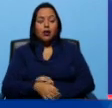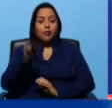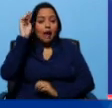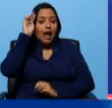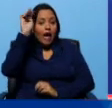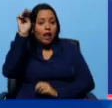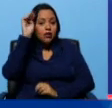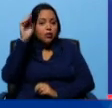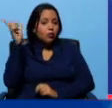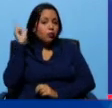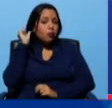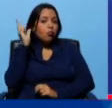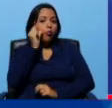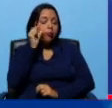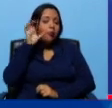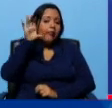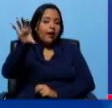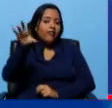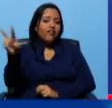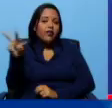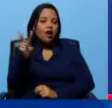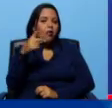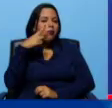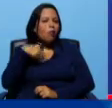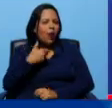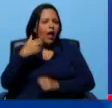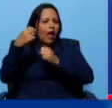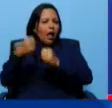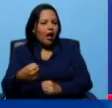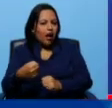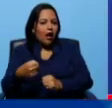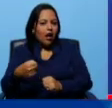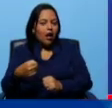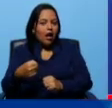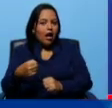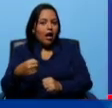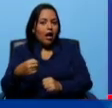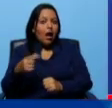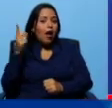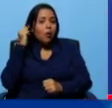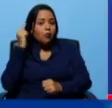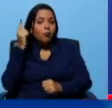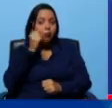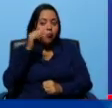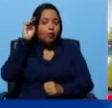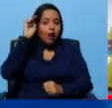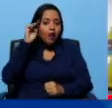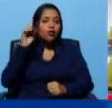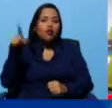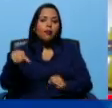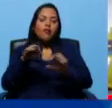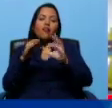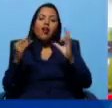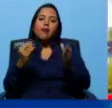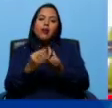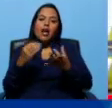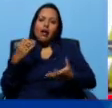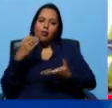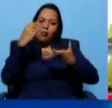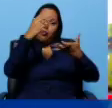maestros, maestras del país, garantizarle a ella, a él y a su familia un